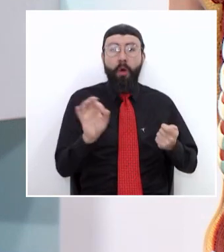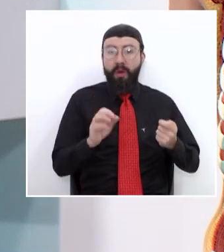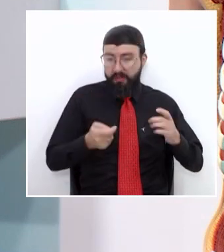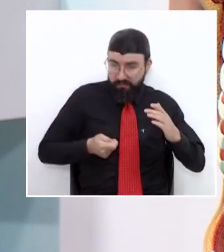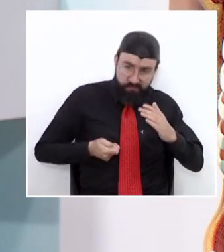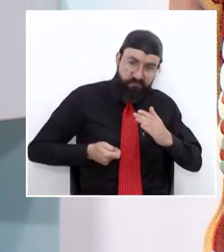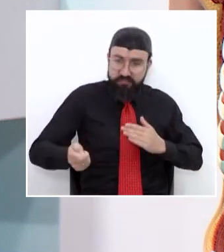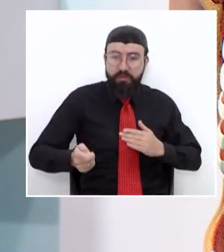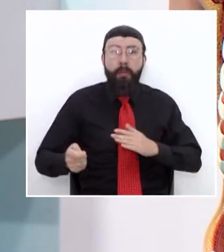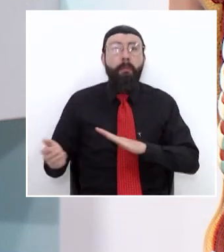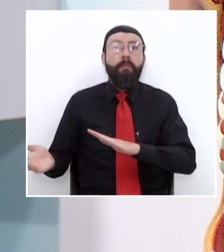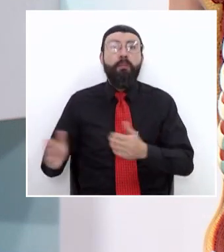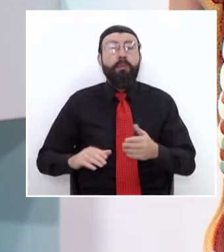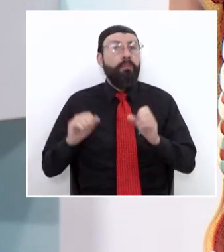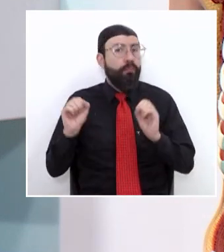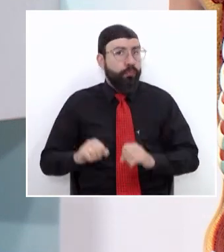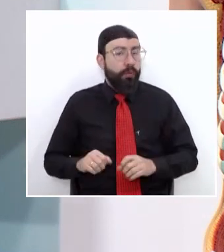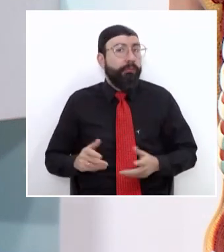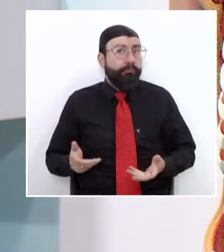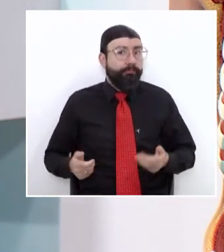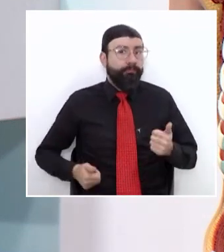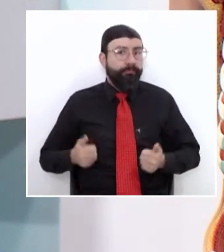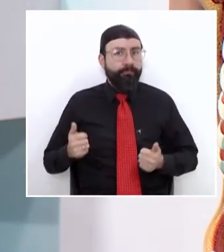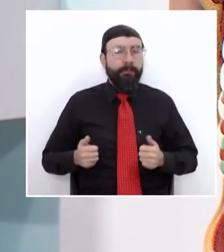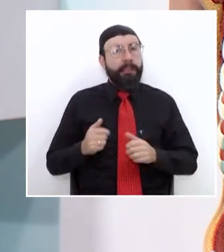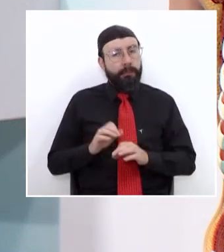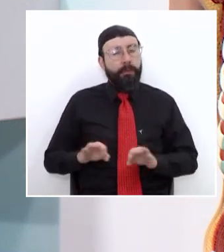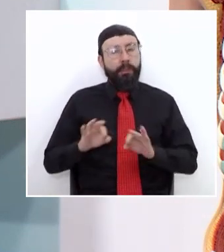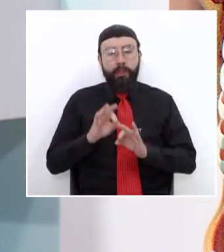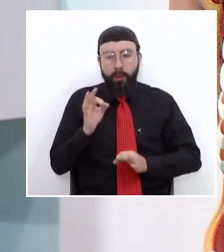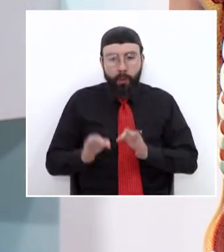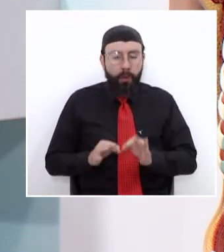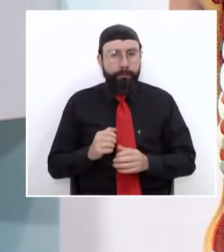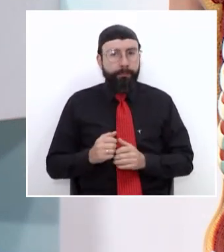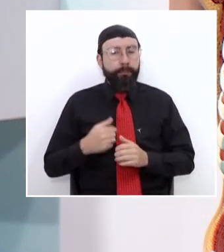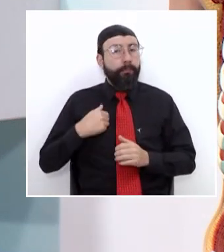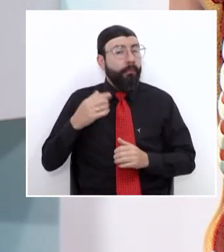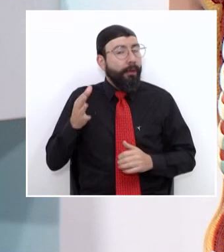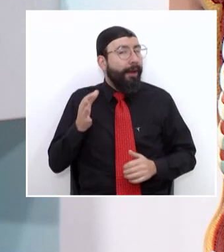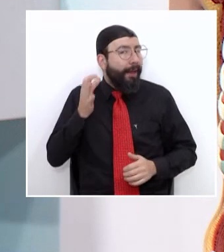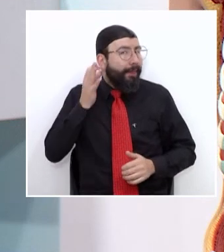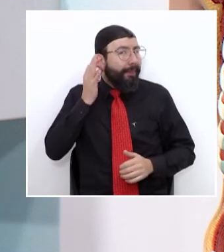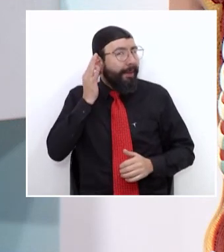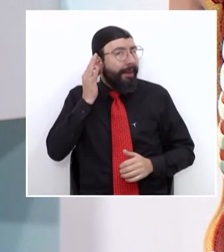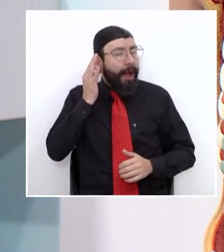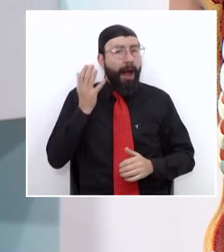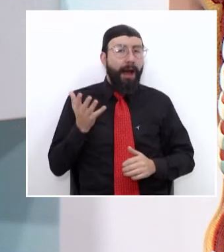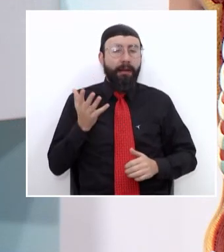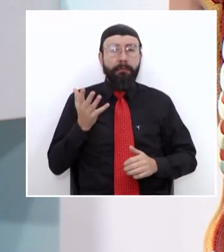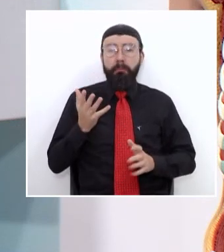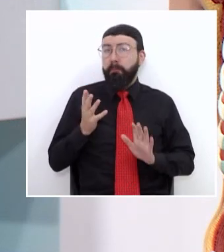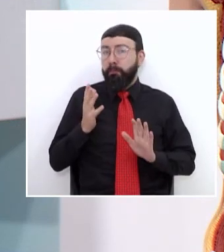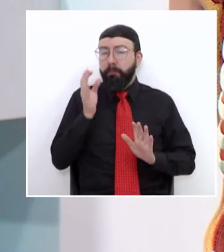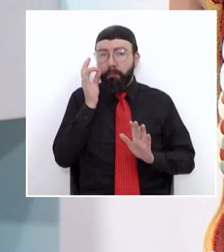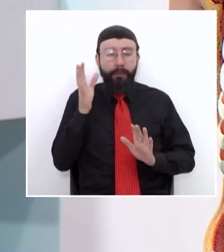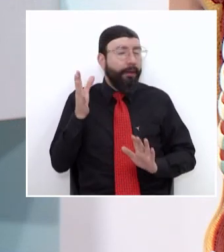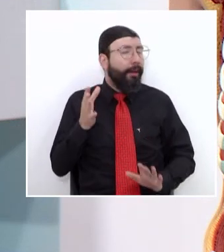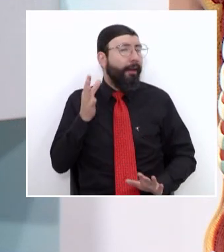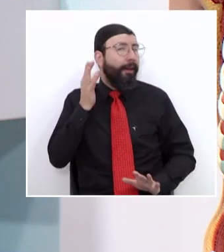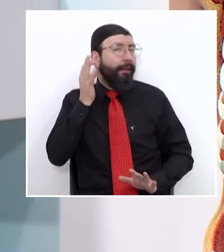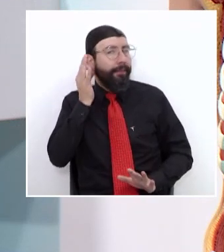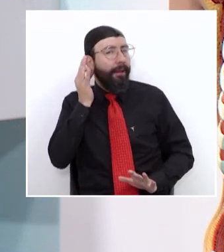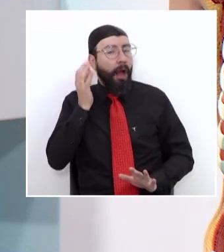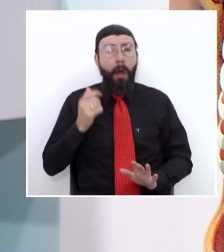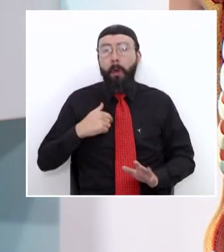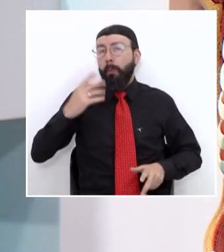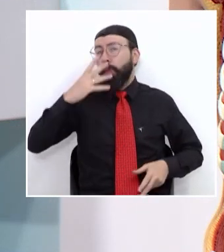le puedo quitar la vida a una persona. Con un arito, sí, yo puedo hacer algo